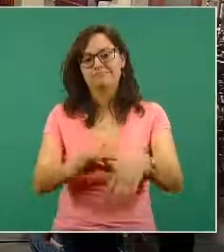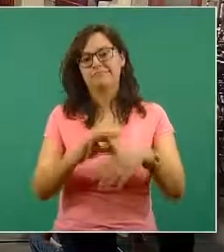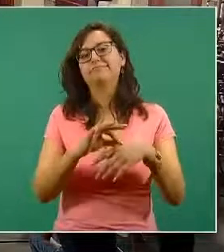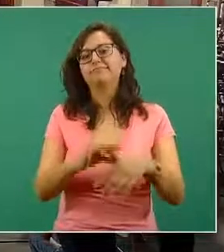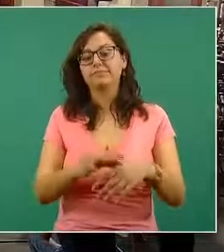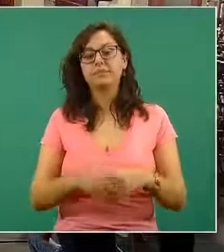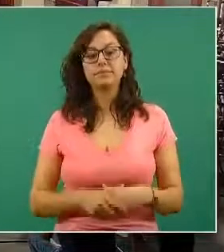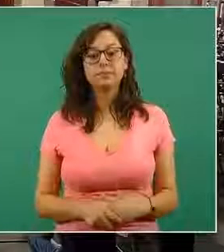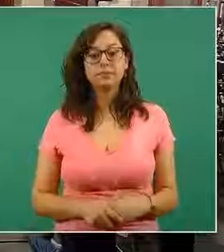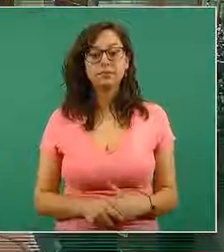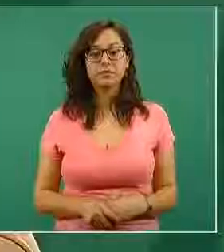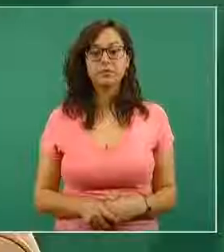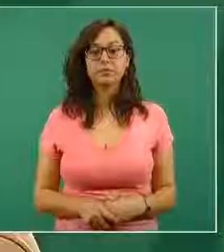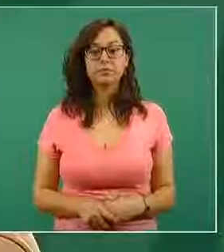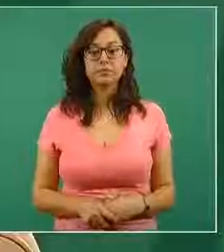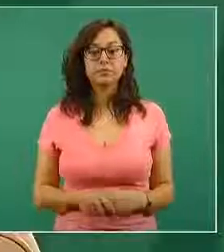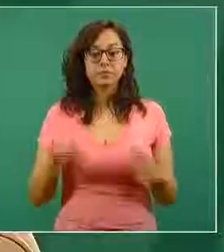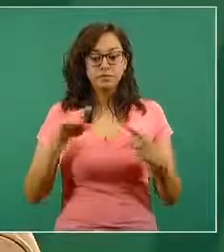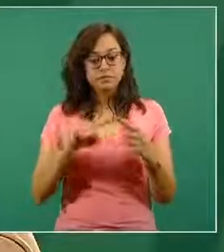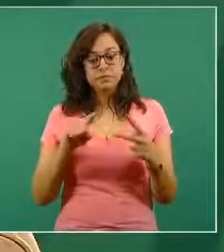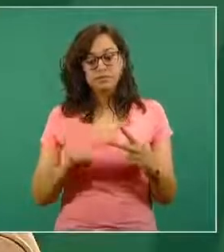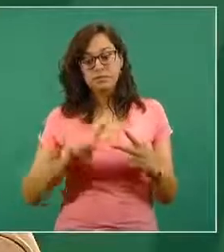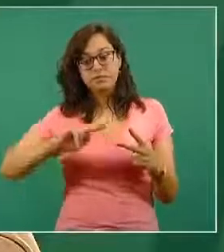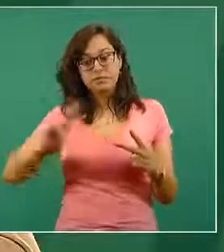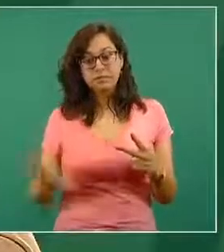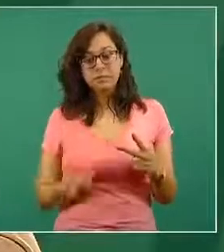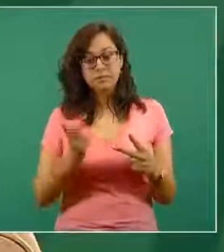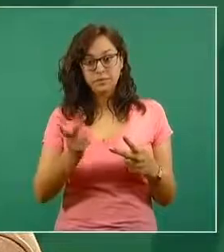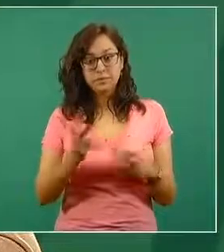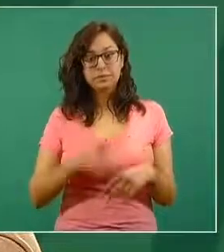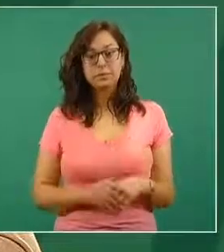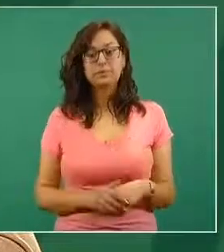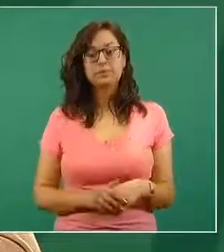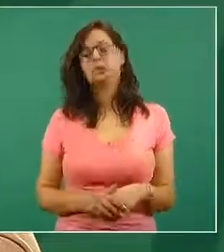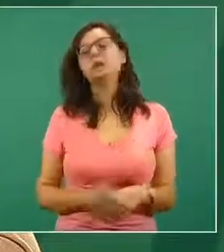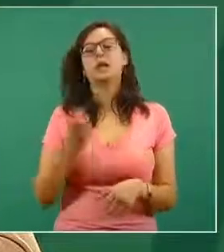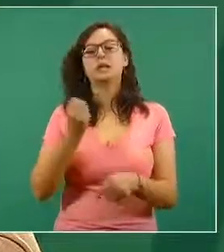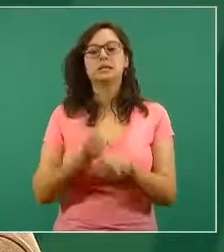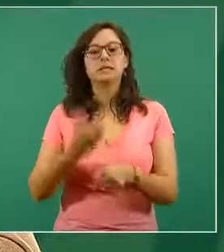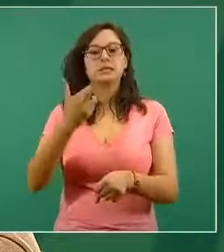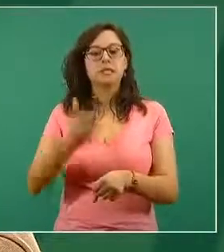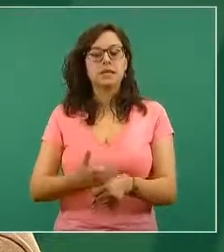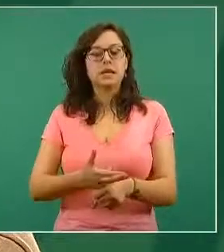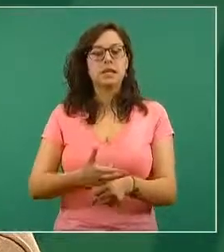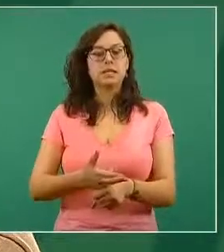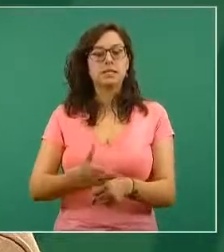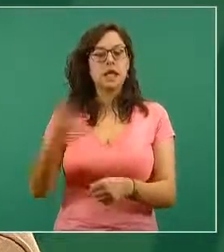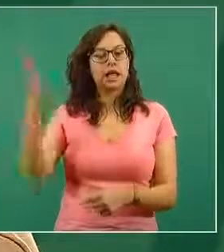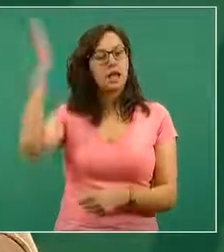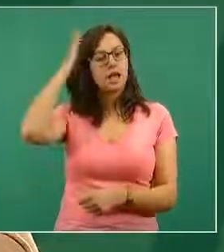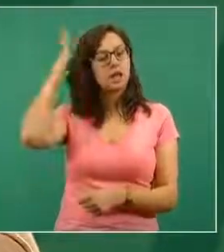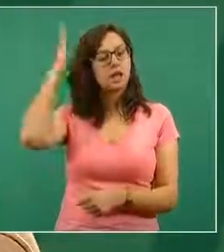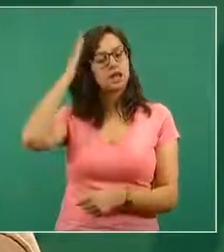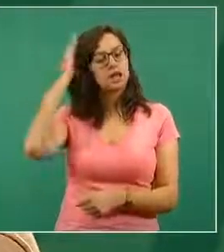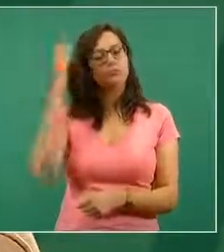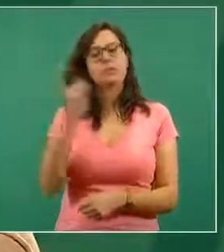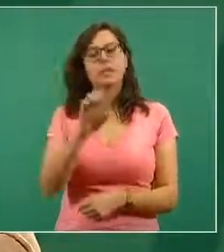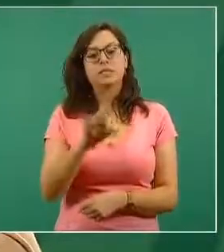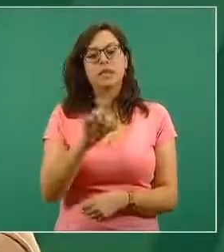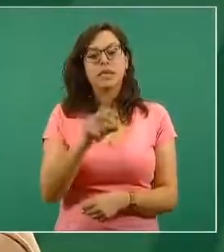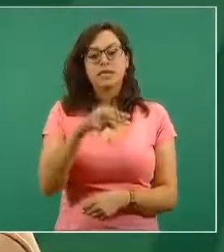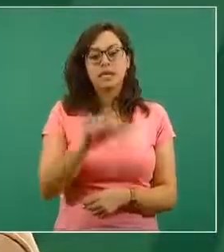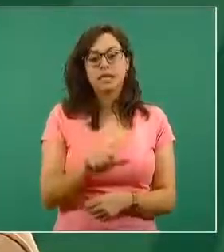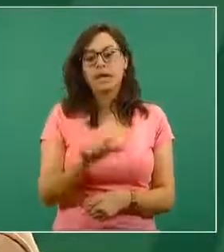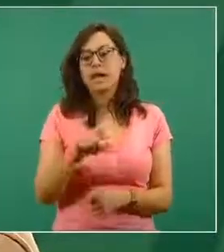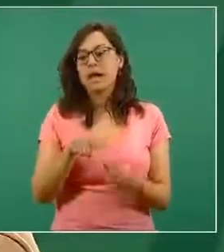En relación a sus otras dos preguntas, justo los secretarios generales están bajo seguimiento, no específicamente